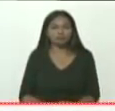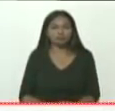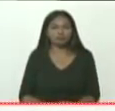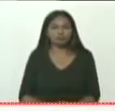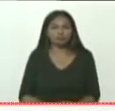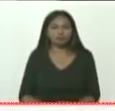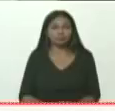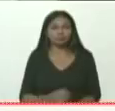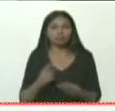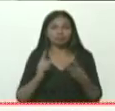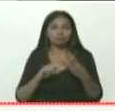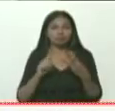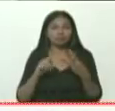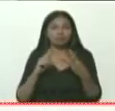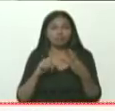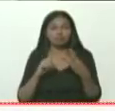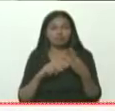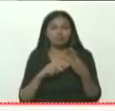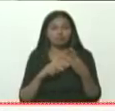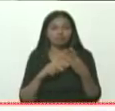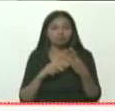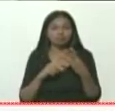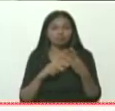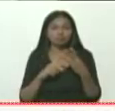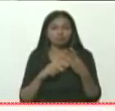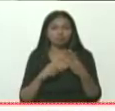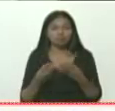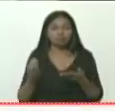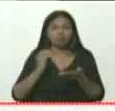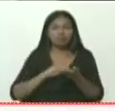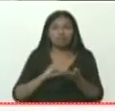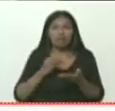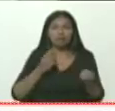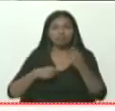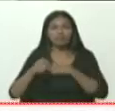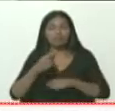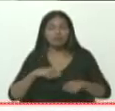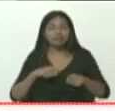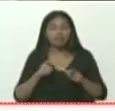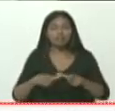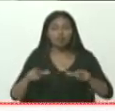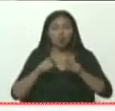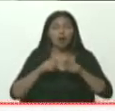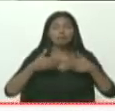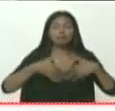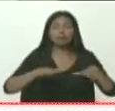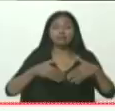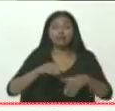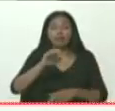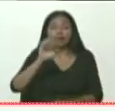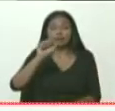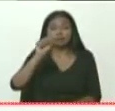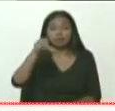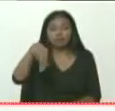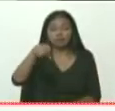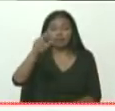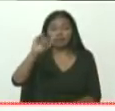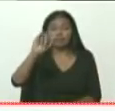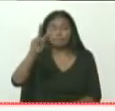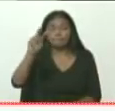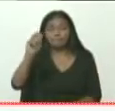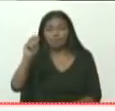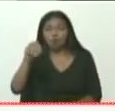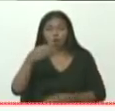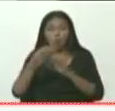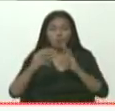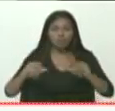En tercer lugar, se ha ratificado la defensa del Esequibo como territorio de Venezuela y